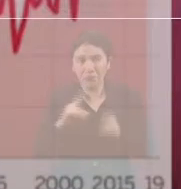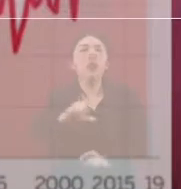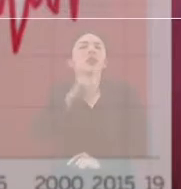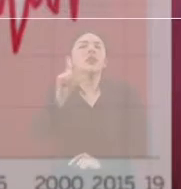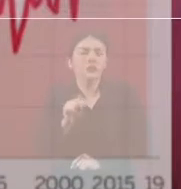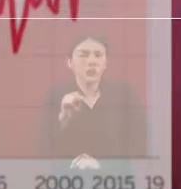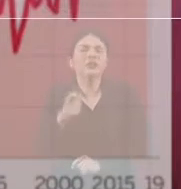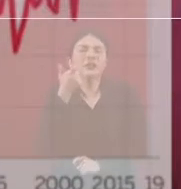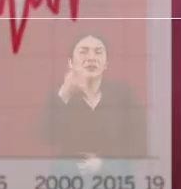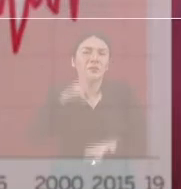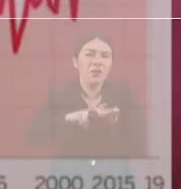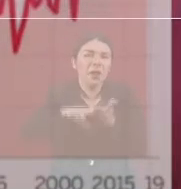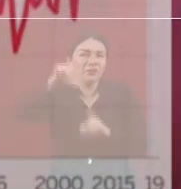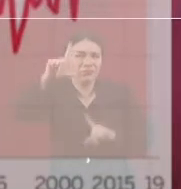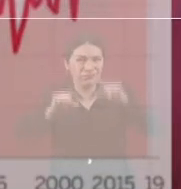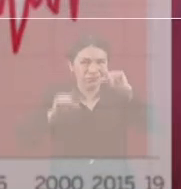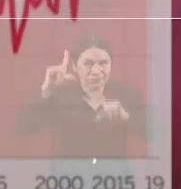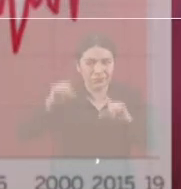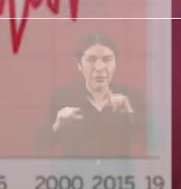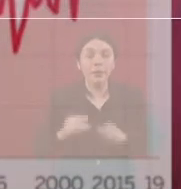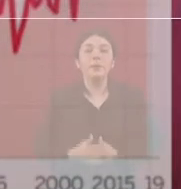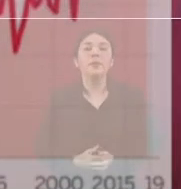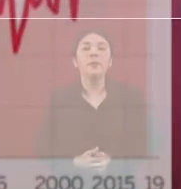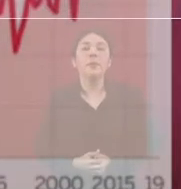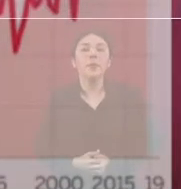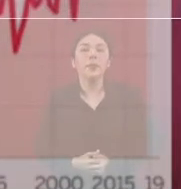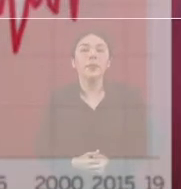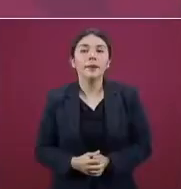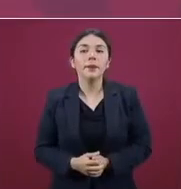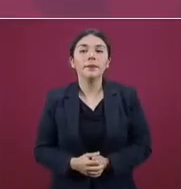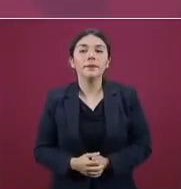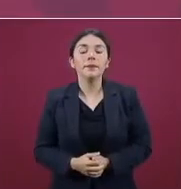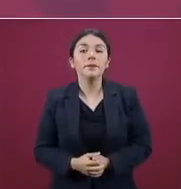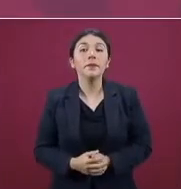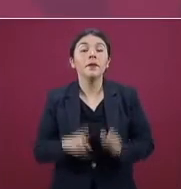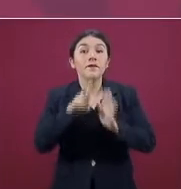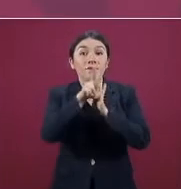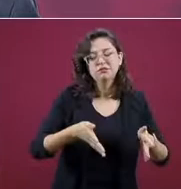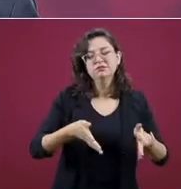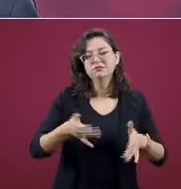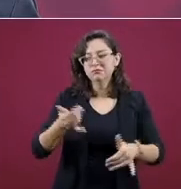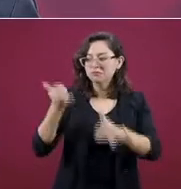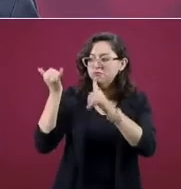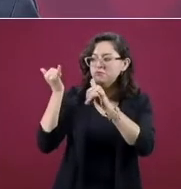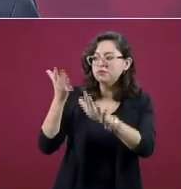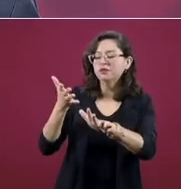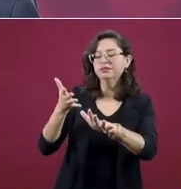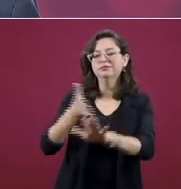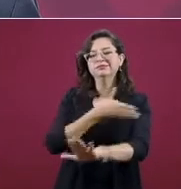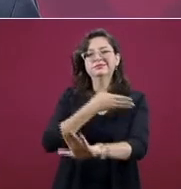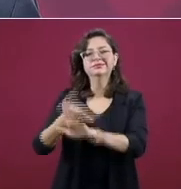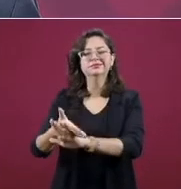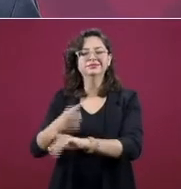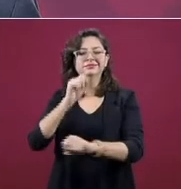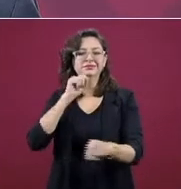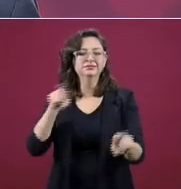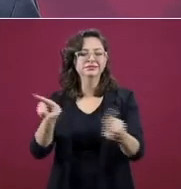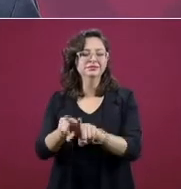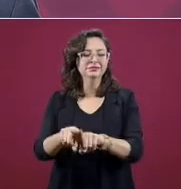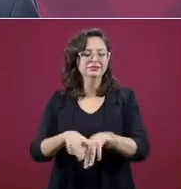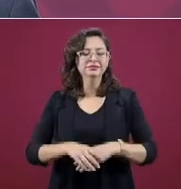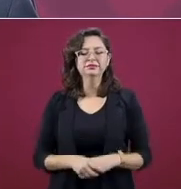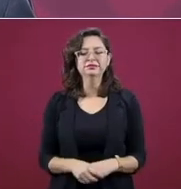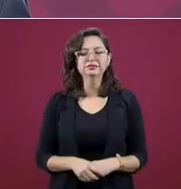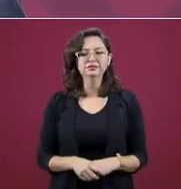es el estado con más homicidios en México. Y no pasa nada. Y hoy, el presidente López Obrador ya de plano dijo